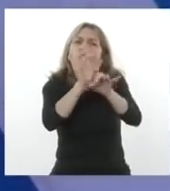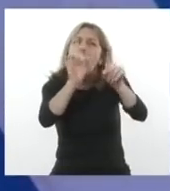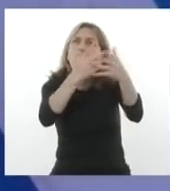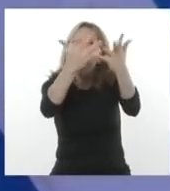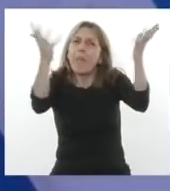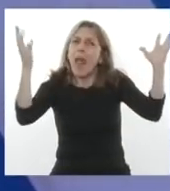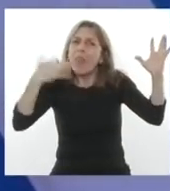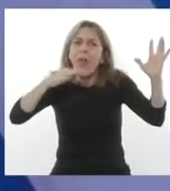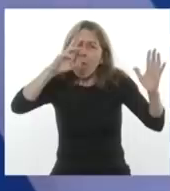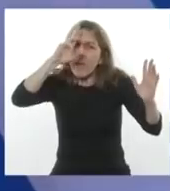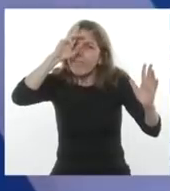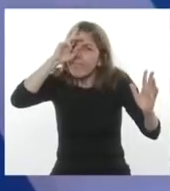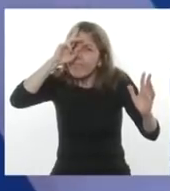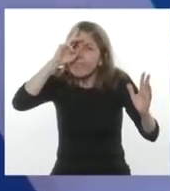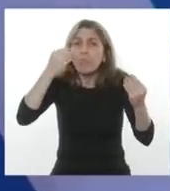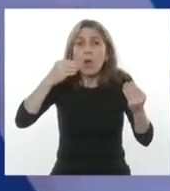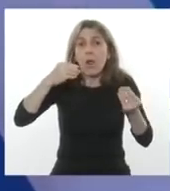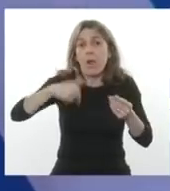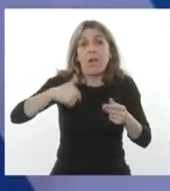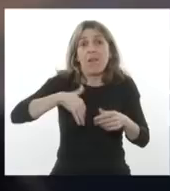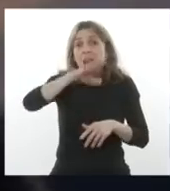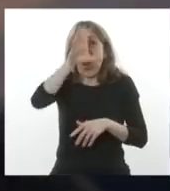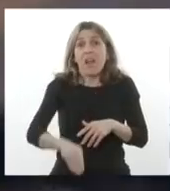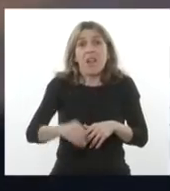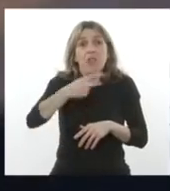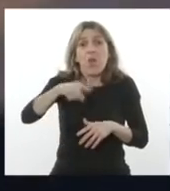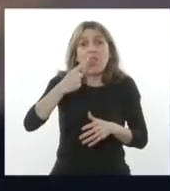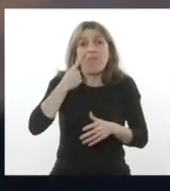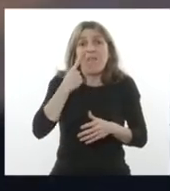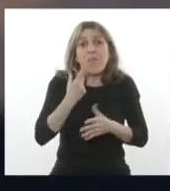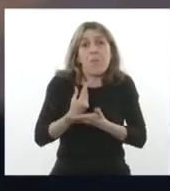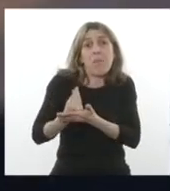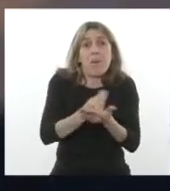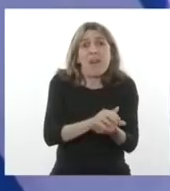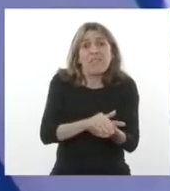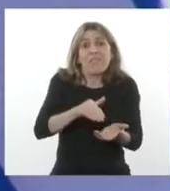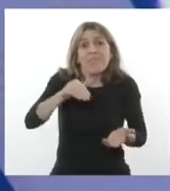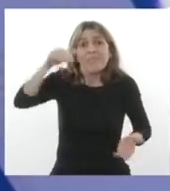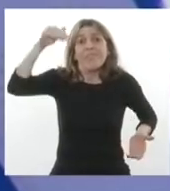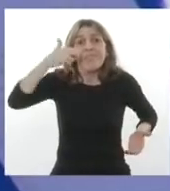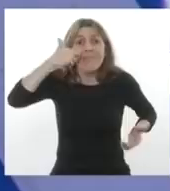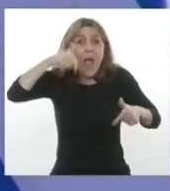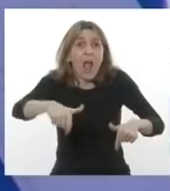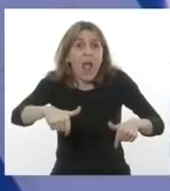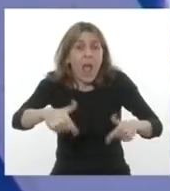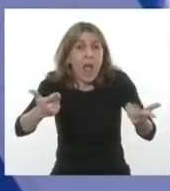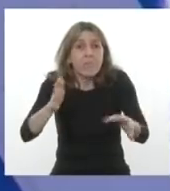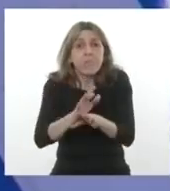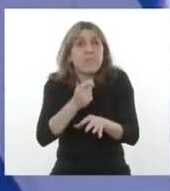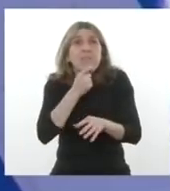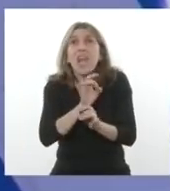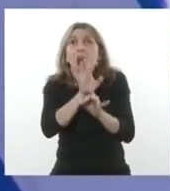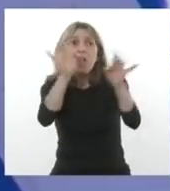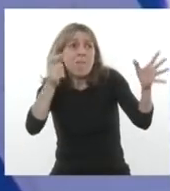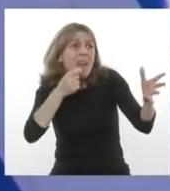Debemos respetarla porque esta tierra, en esta tierra crecemos. Y si la contaminamos y la tratamos mal, vivimos peor nosotros. Y